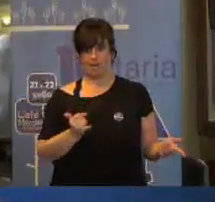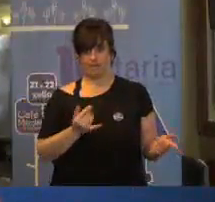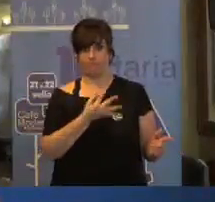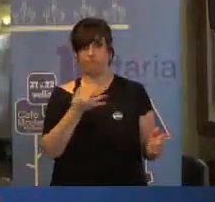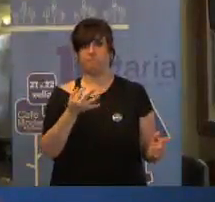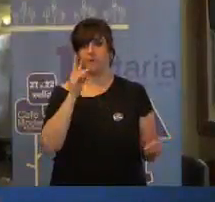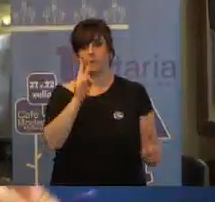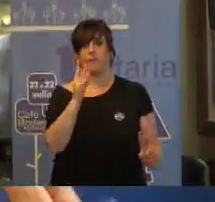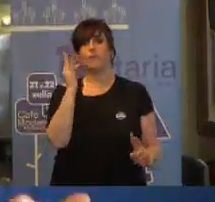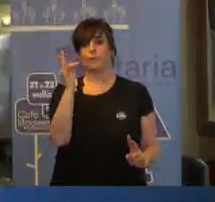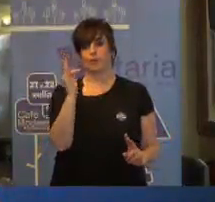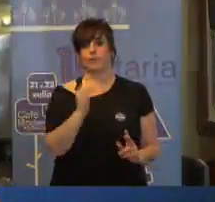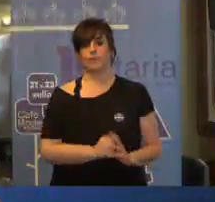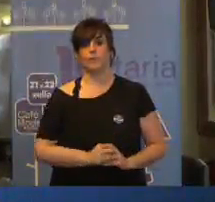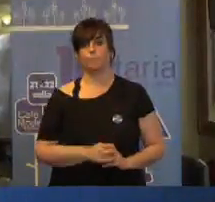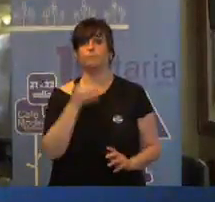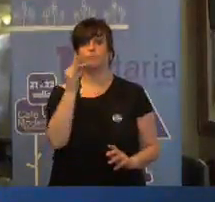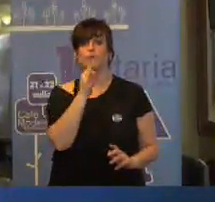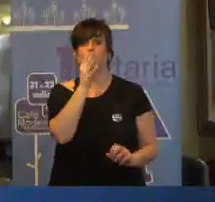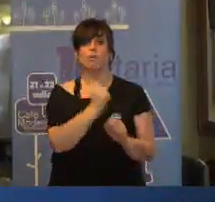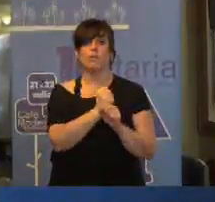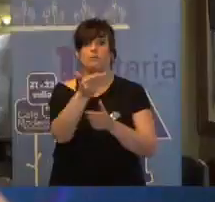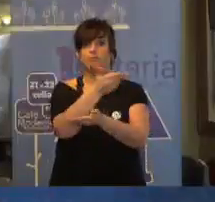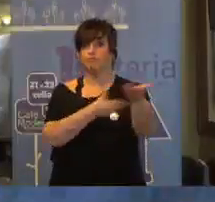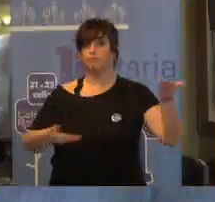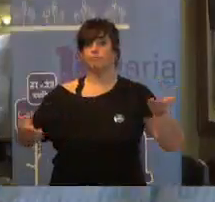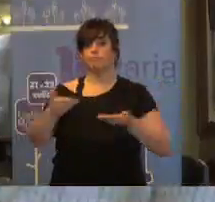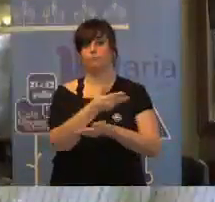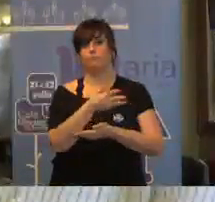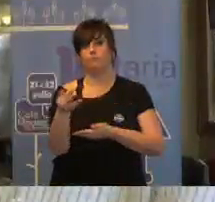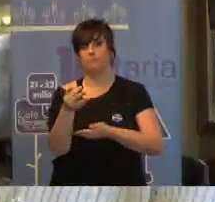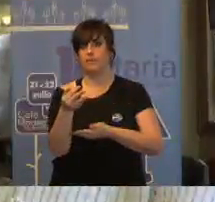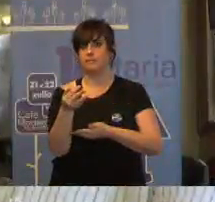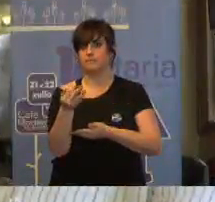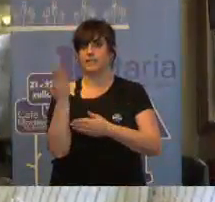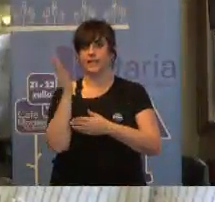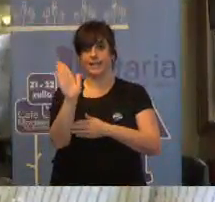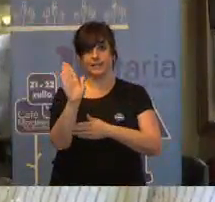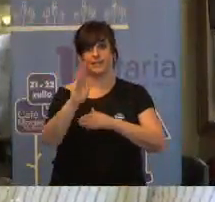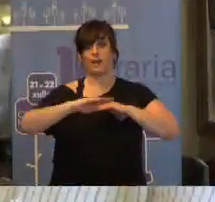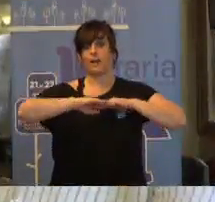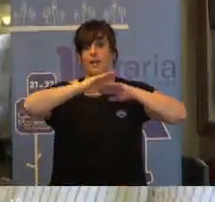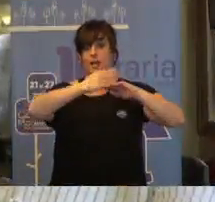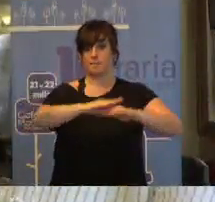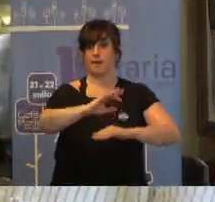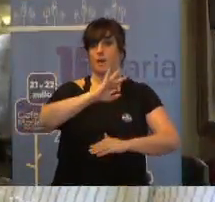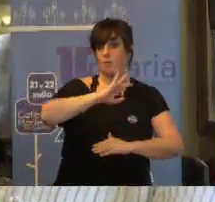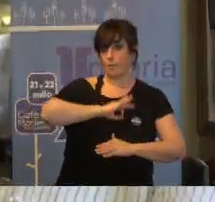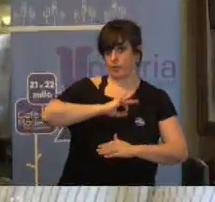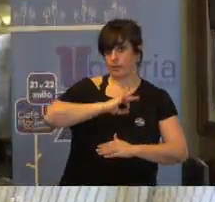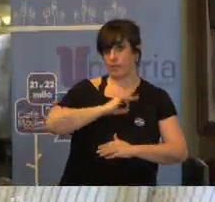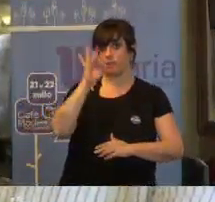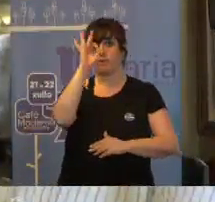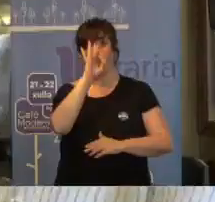para todas facer un traballo conxunto e mostrar que a alternativa que ten Marea Pontevedra ou a alternativa que plantexa para o